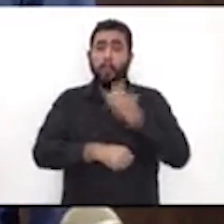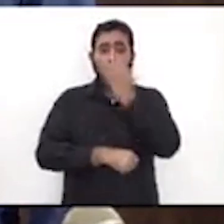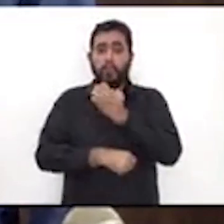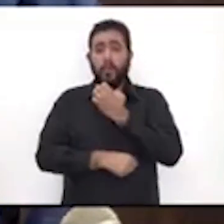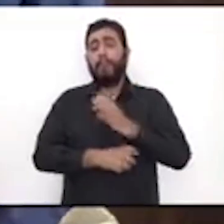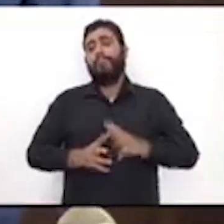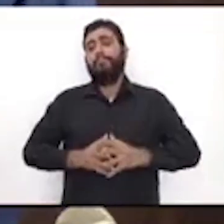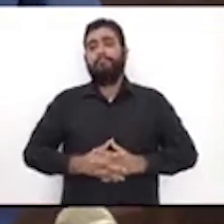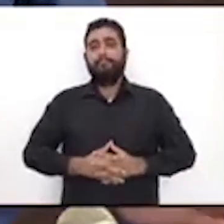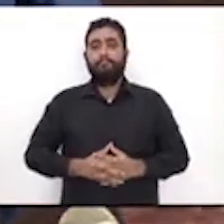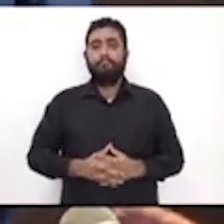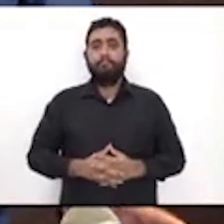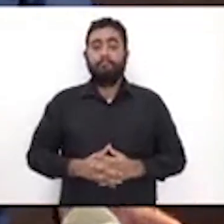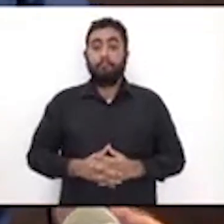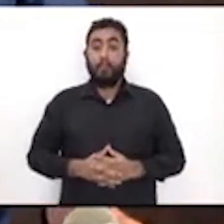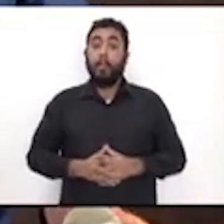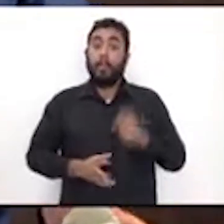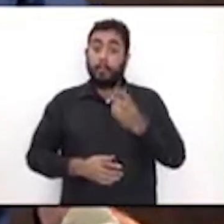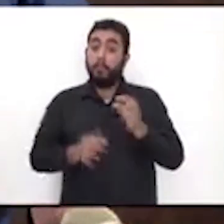¡Gracias!